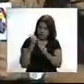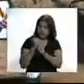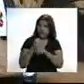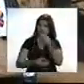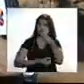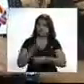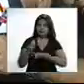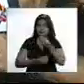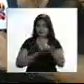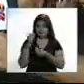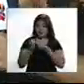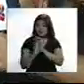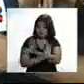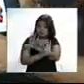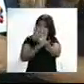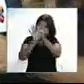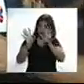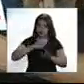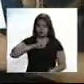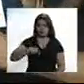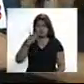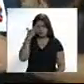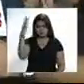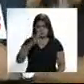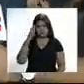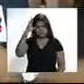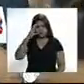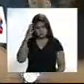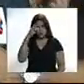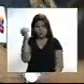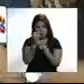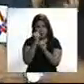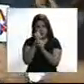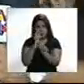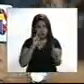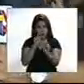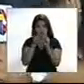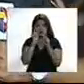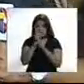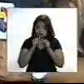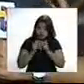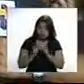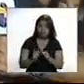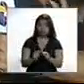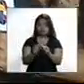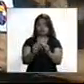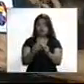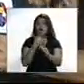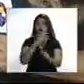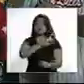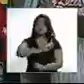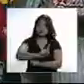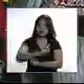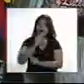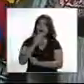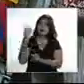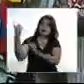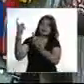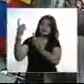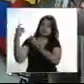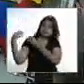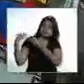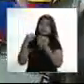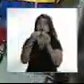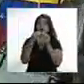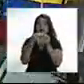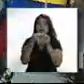realizado. Y claro, todos conscientes en una tarea, en una misión, continuar un mandato y un legado y cumplir